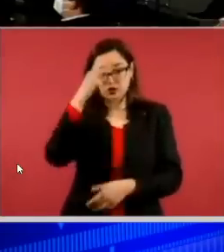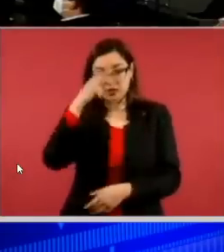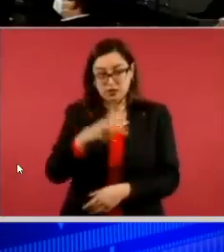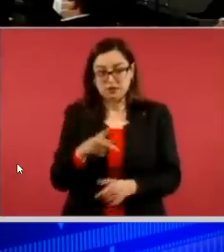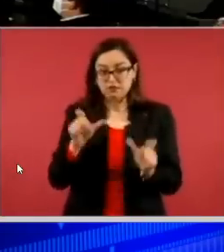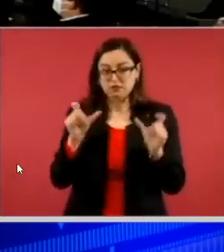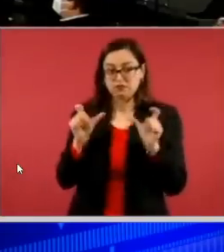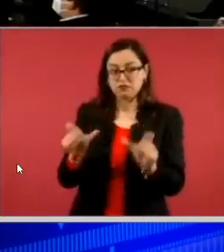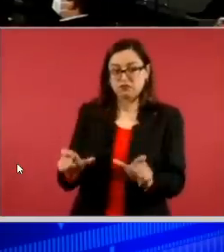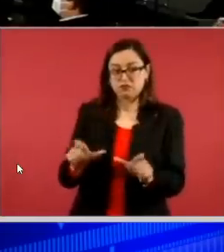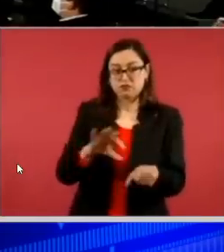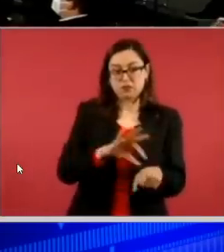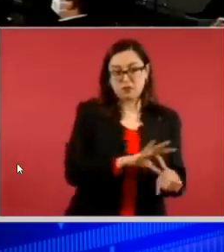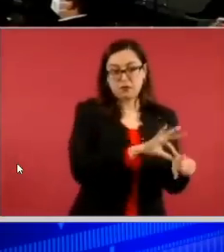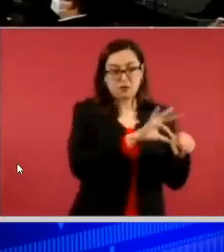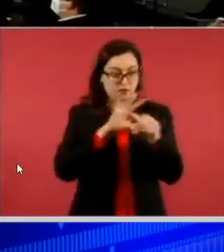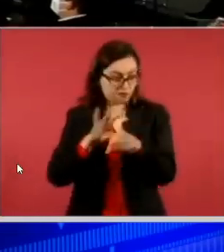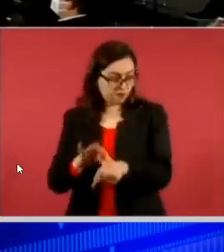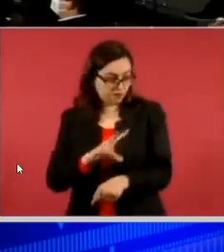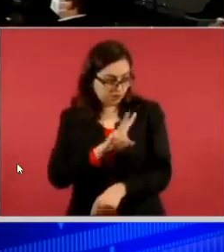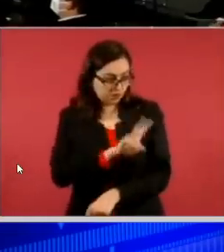es más o menos